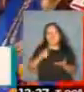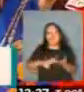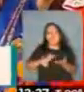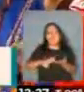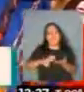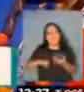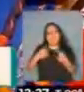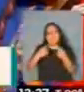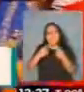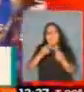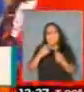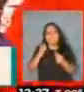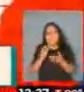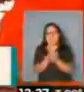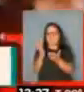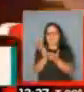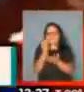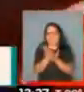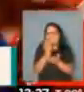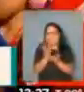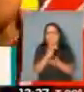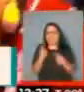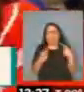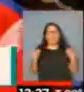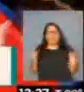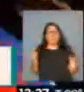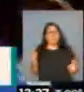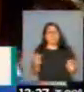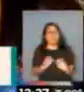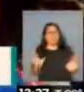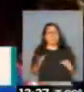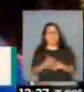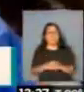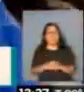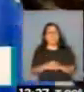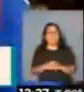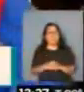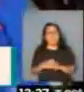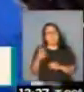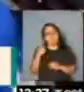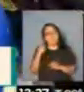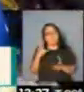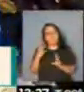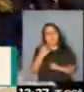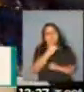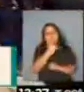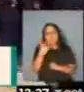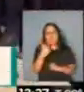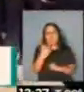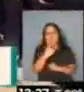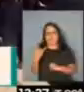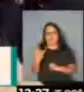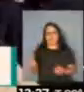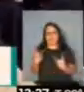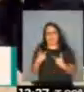impurezas que nos pueden afectar por mediante este de malas ondas por el